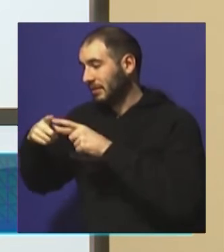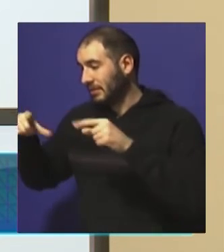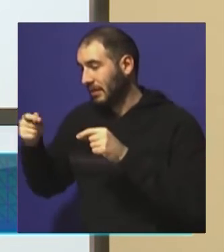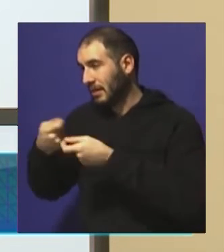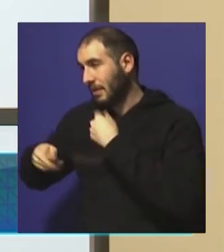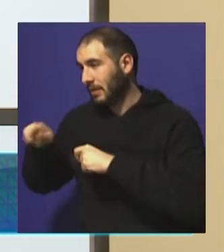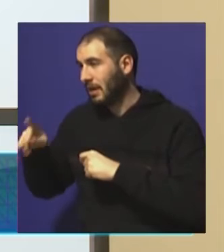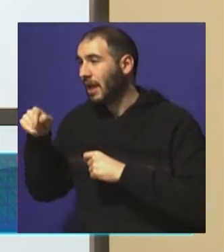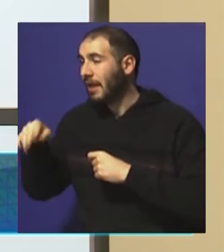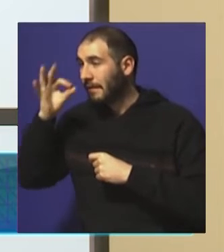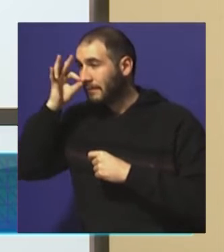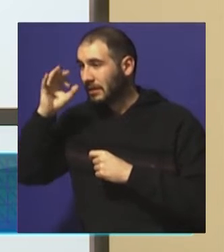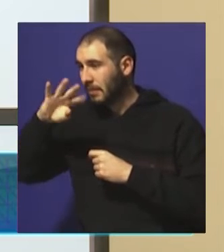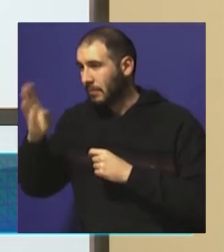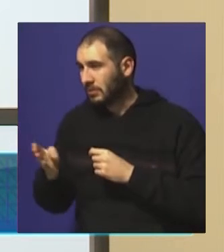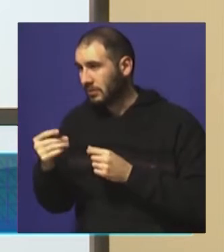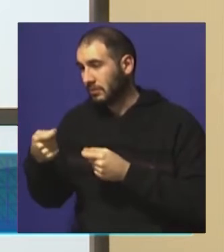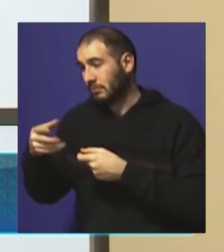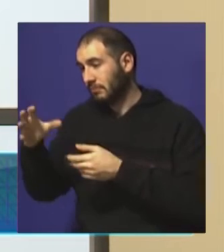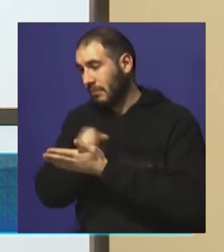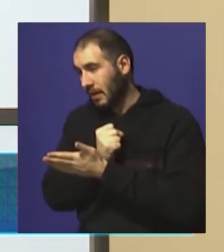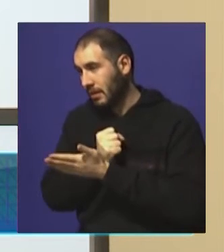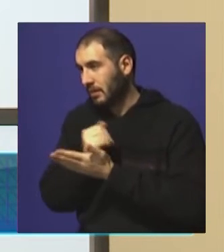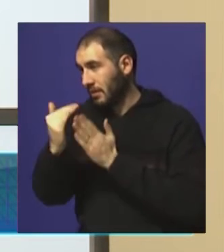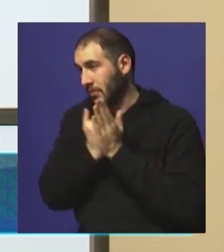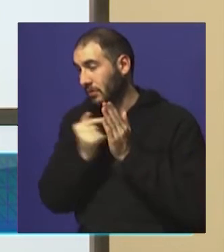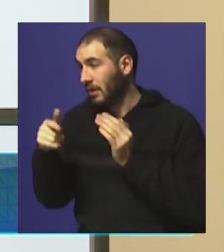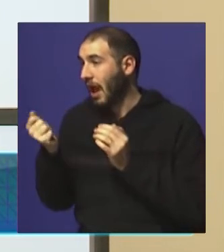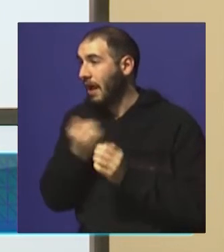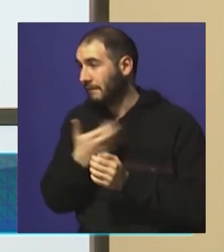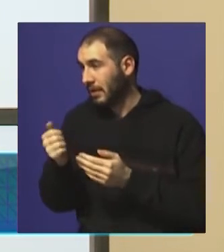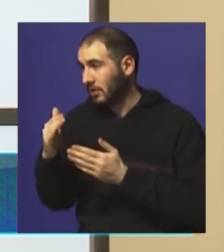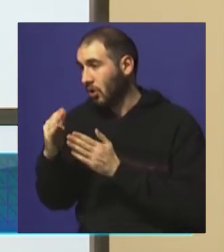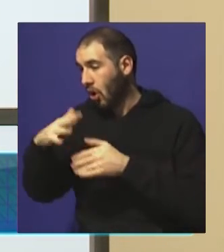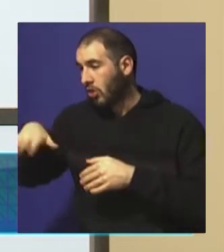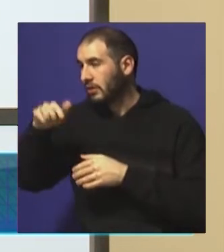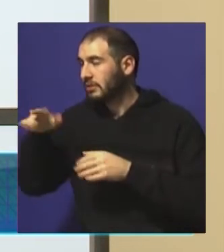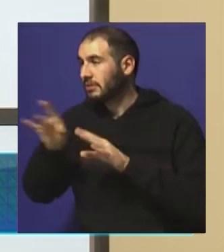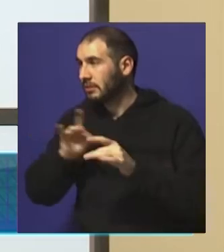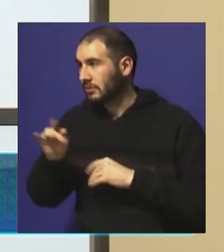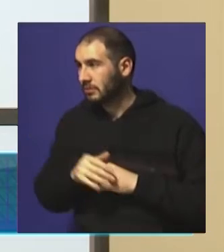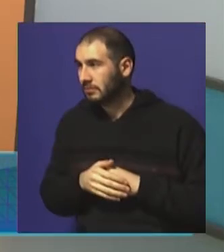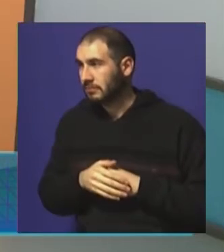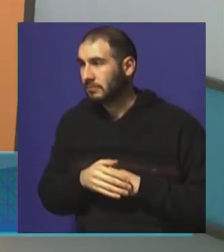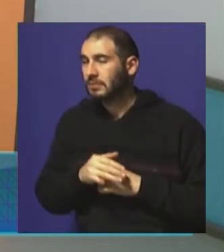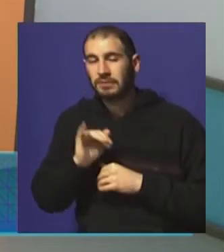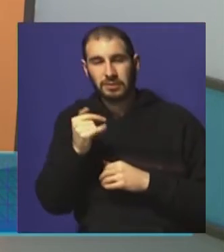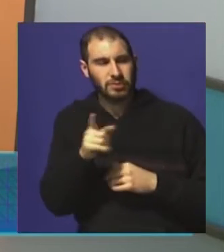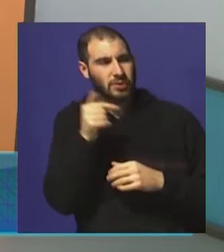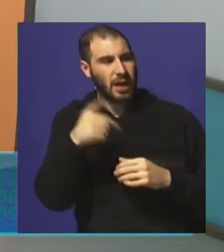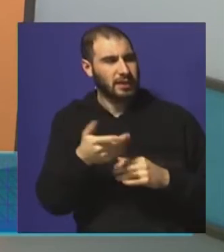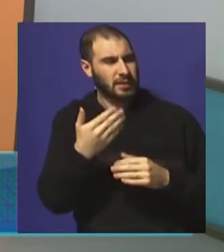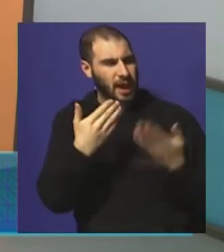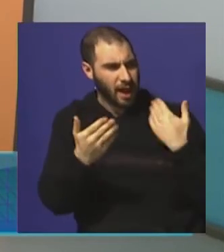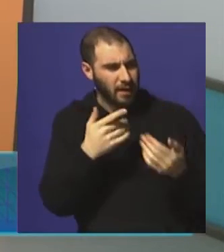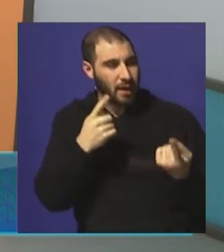un 20% que se quedaba en el camino. Ese es el contexto de la AFA y eso afectó a la selección. Absolutamente, sí. Nos planteábamos eso, Fabián, de cómo